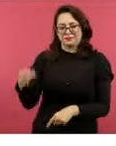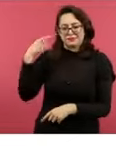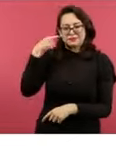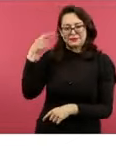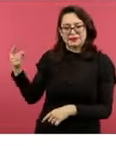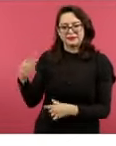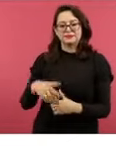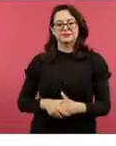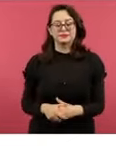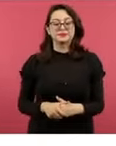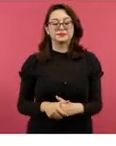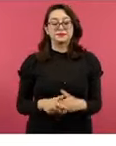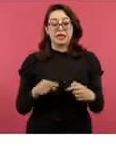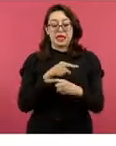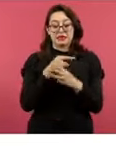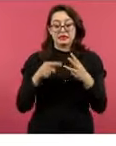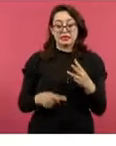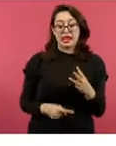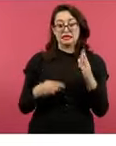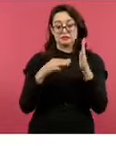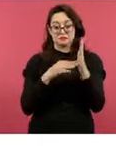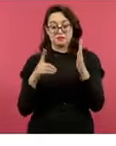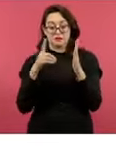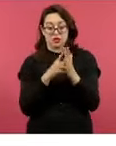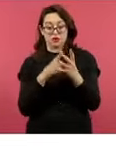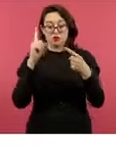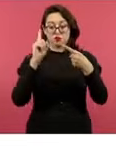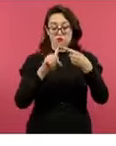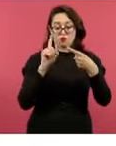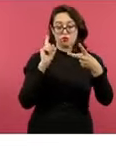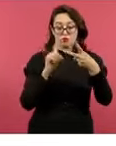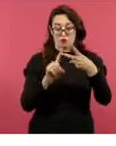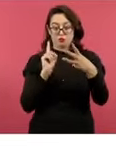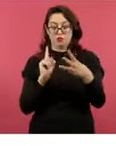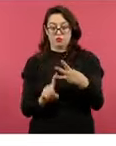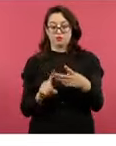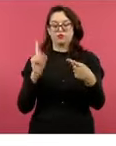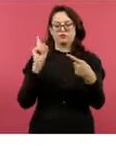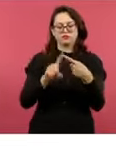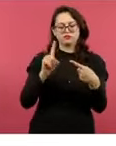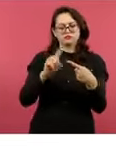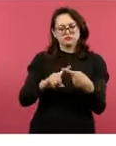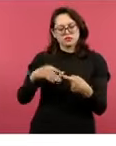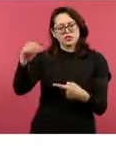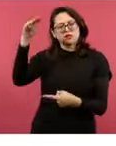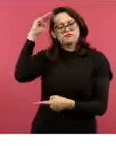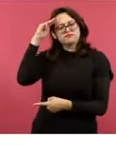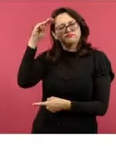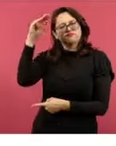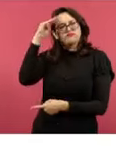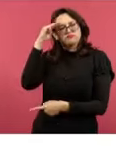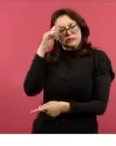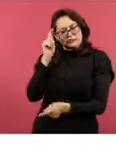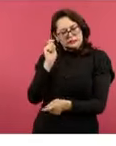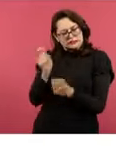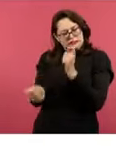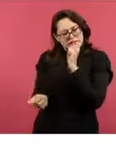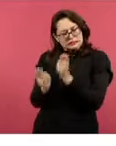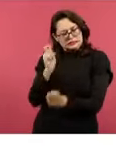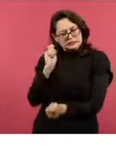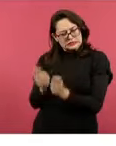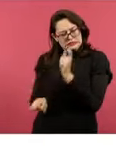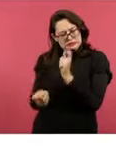está formado por 3 ejes articuladores. Uno de ellos se llama pensamiento crítico, porque nuestras niñas y